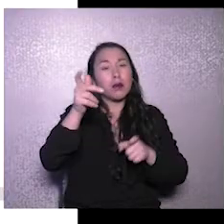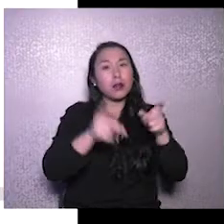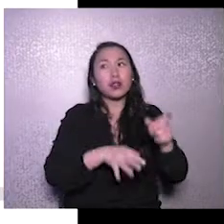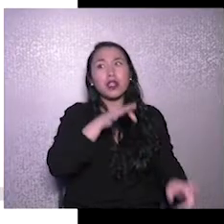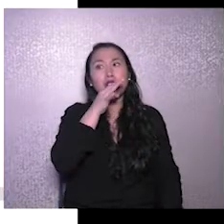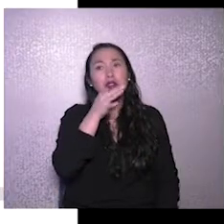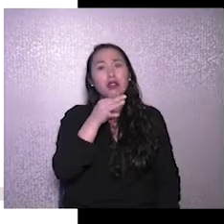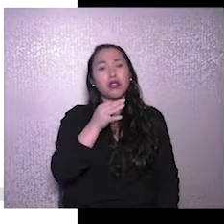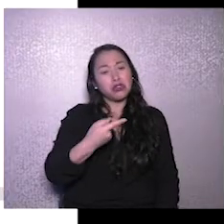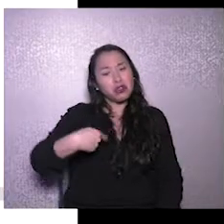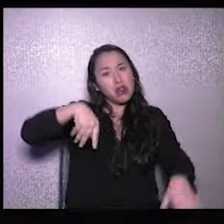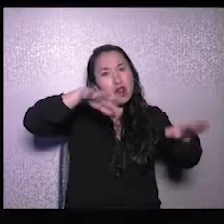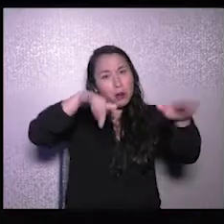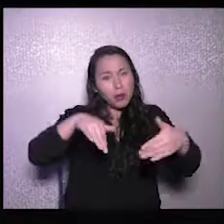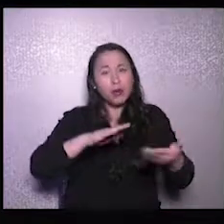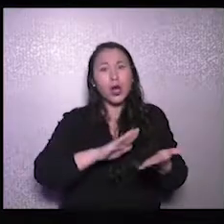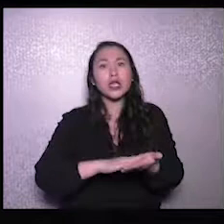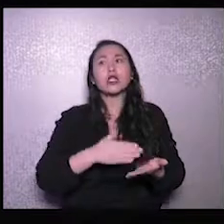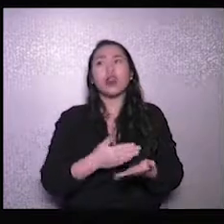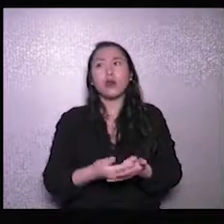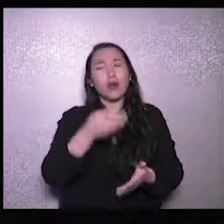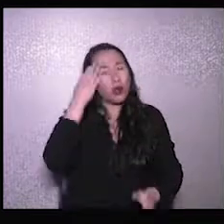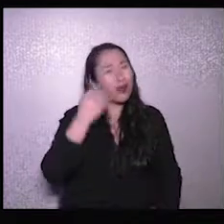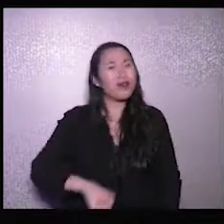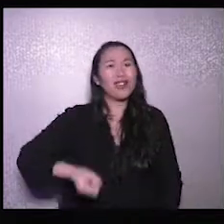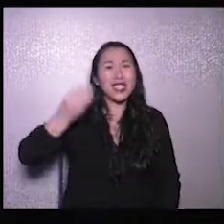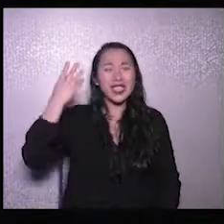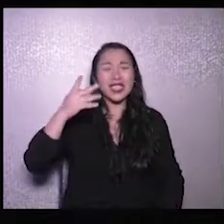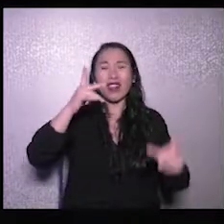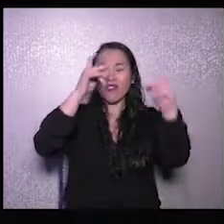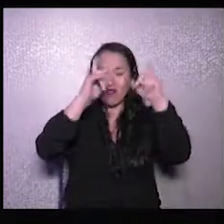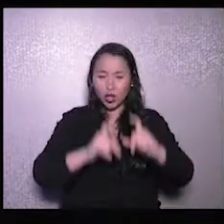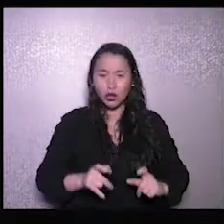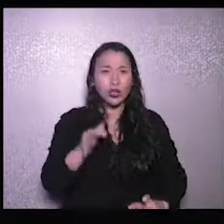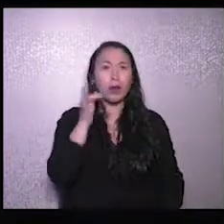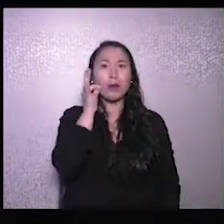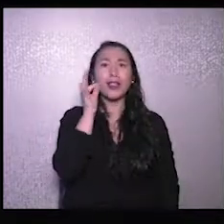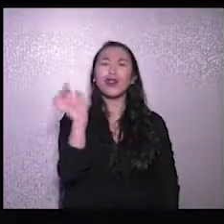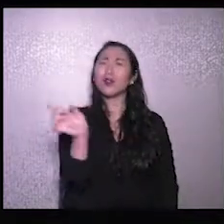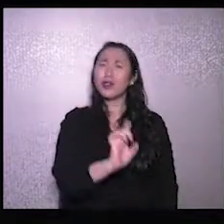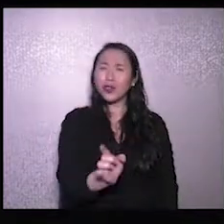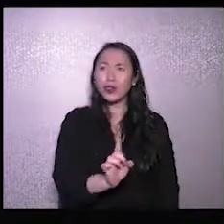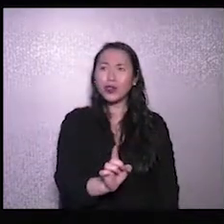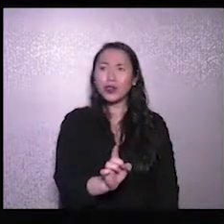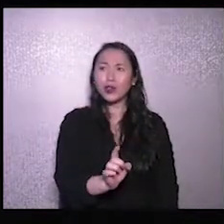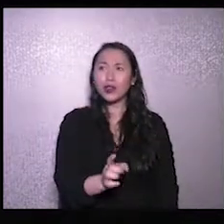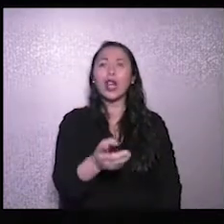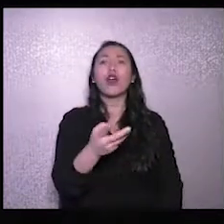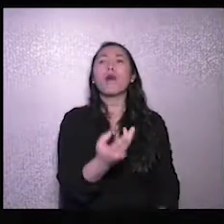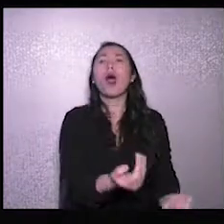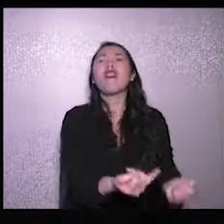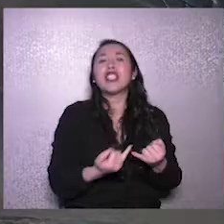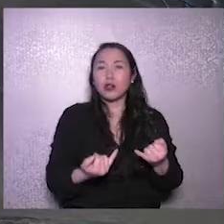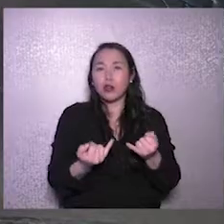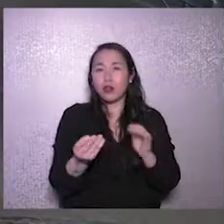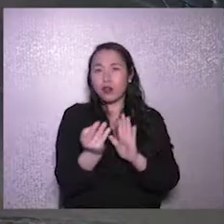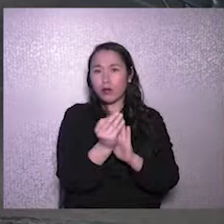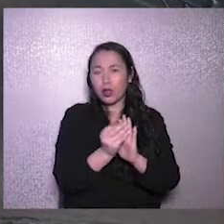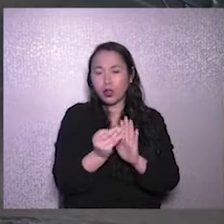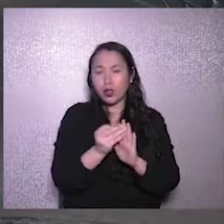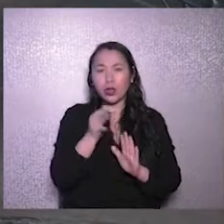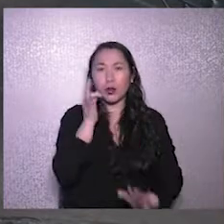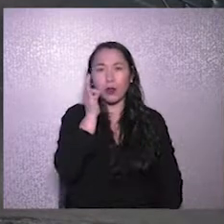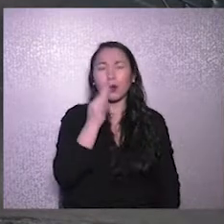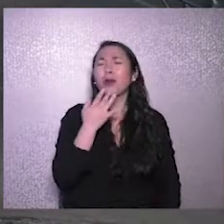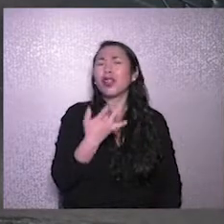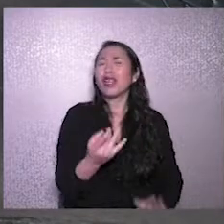qué no hacemos lo mismo en salud? Olvídese de hacer imágenes de humanos. Obtenga señales del humano. Cualquier